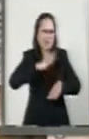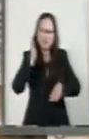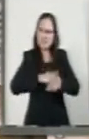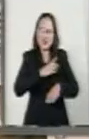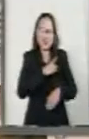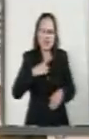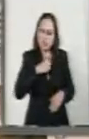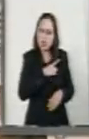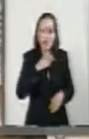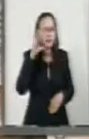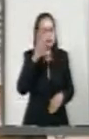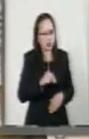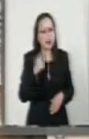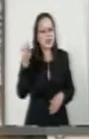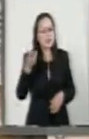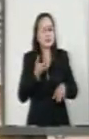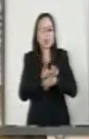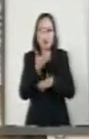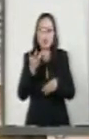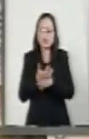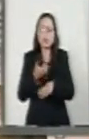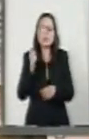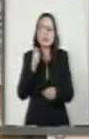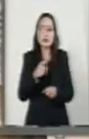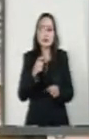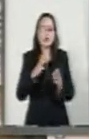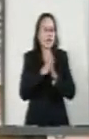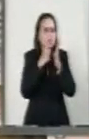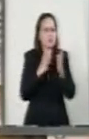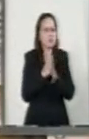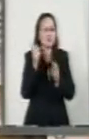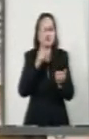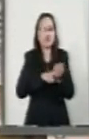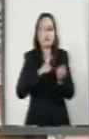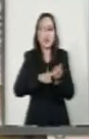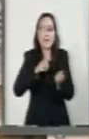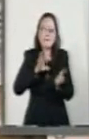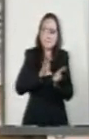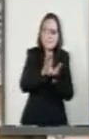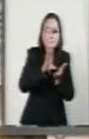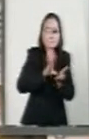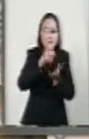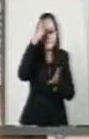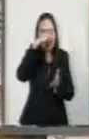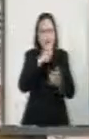y es un estado que sus participaciones todas casi se van en educación. Gracias. Muchas gracias.